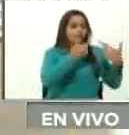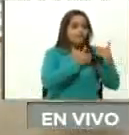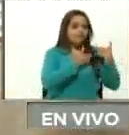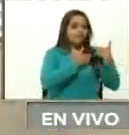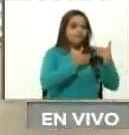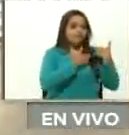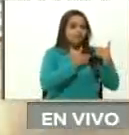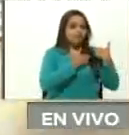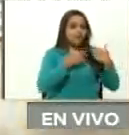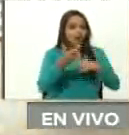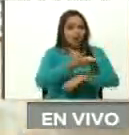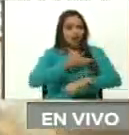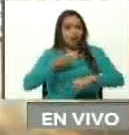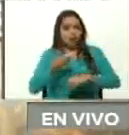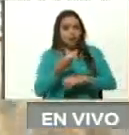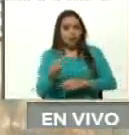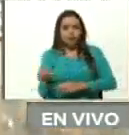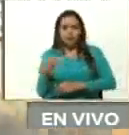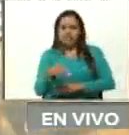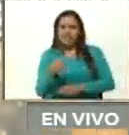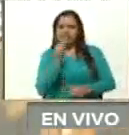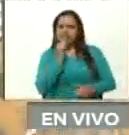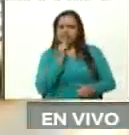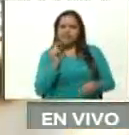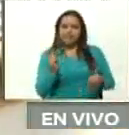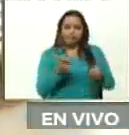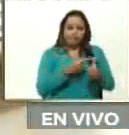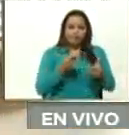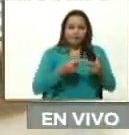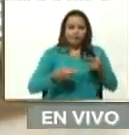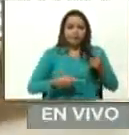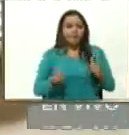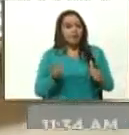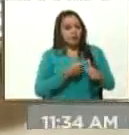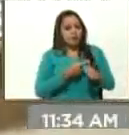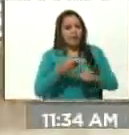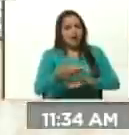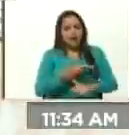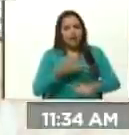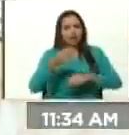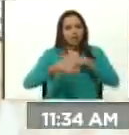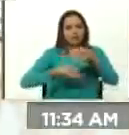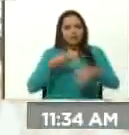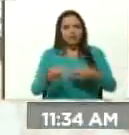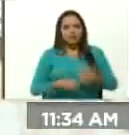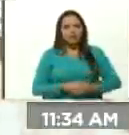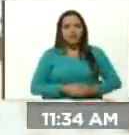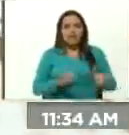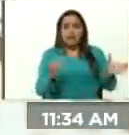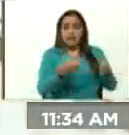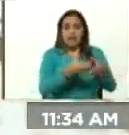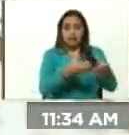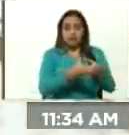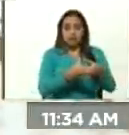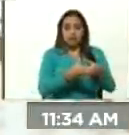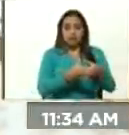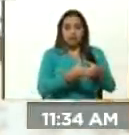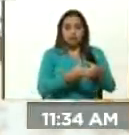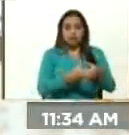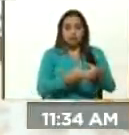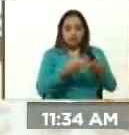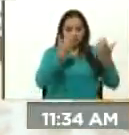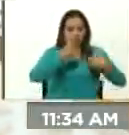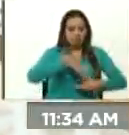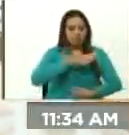Estado, incluyendo, como ya bien lo expuse, con el equipo, con nuestra